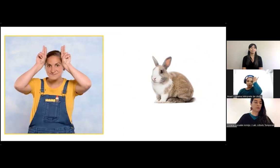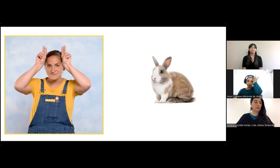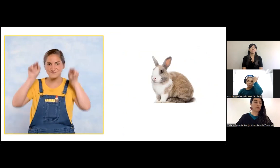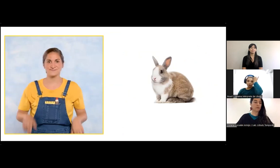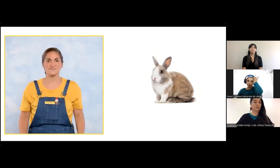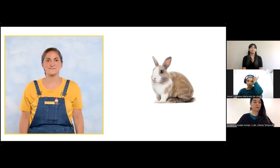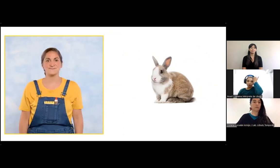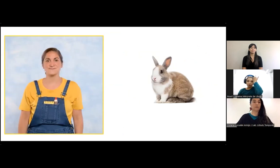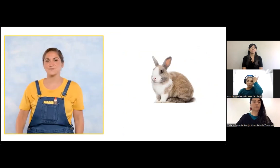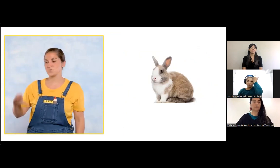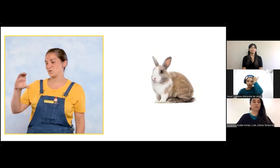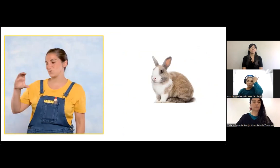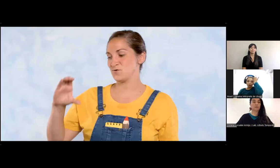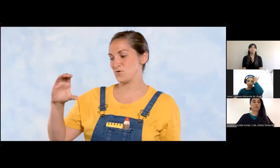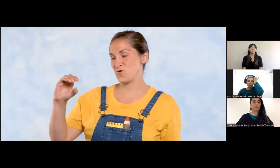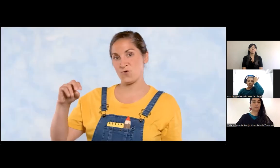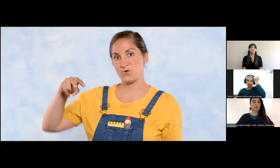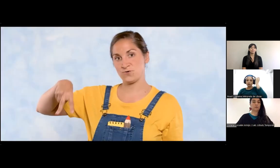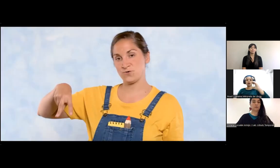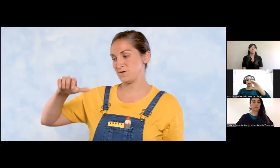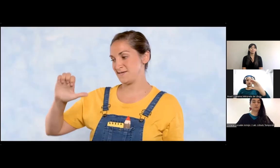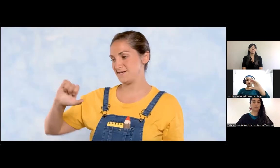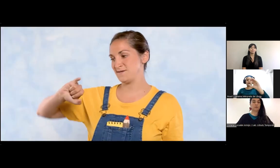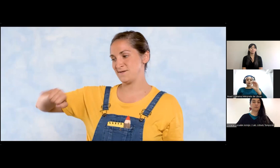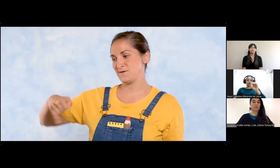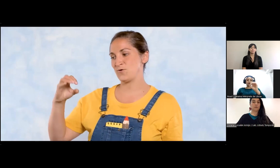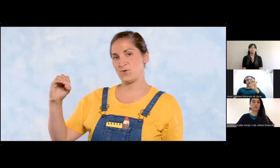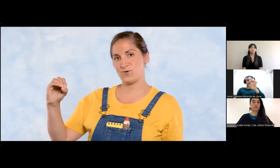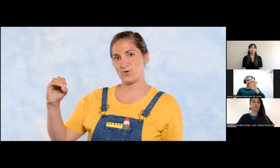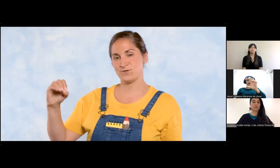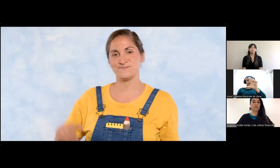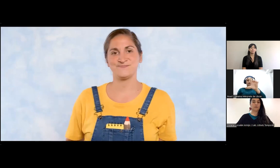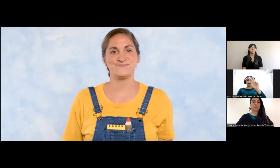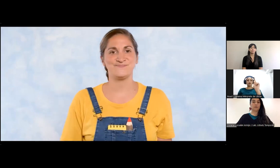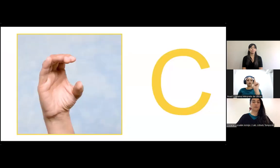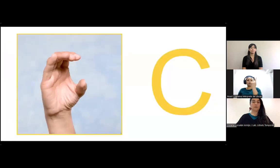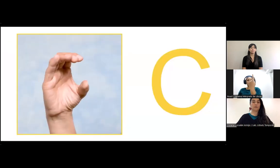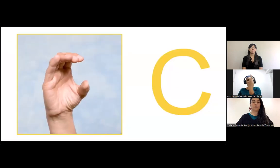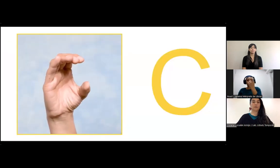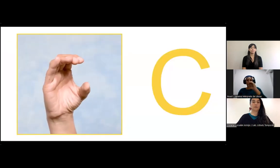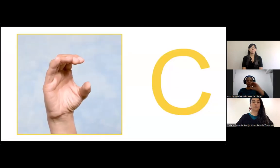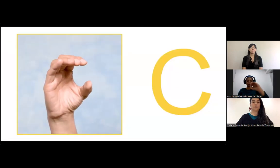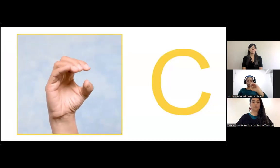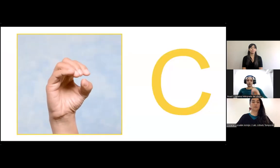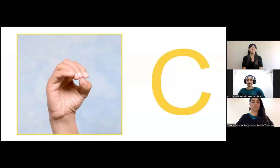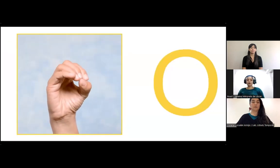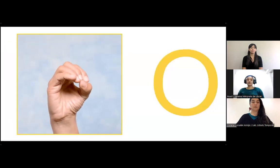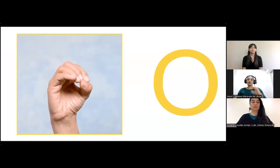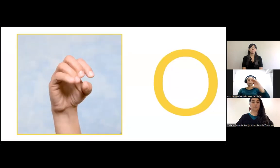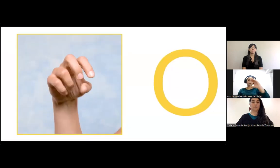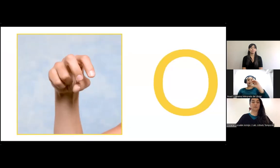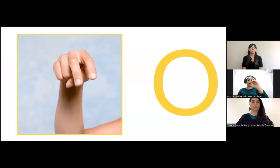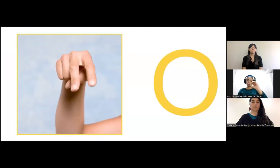Conejo. C, O, N, E, J, O. C,